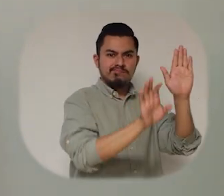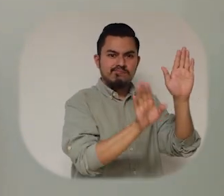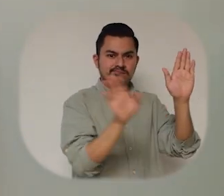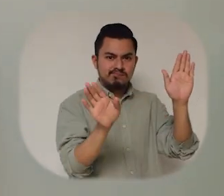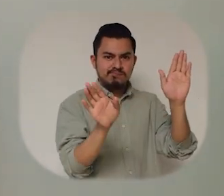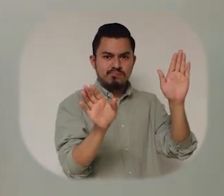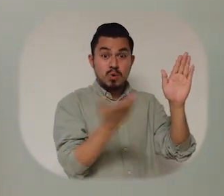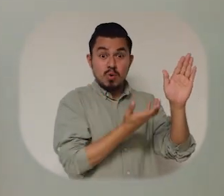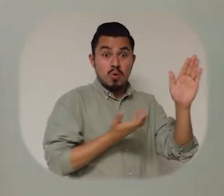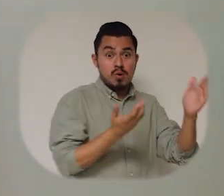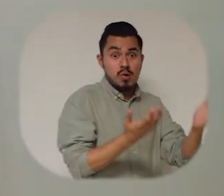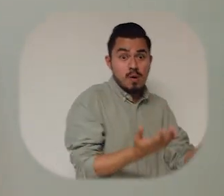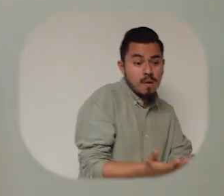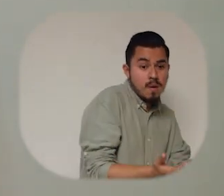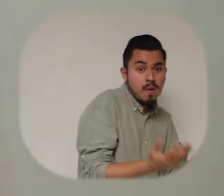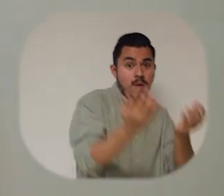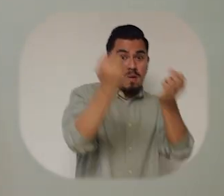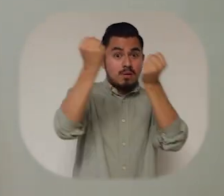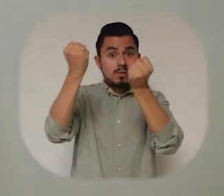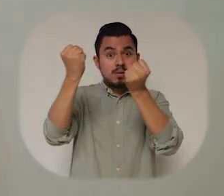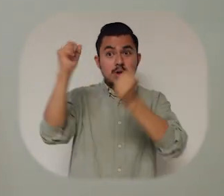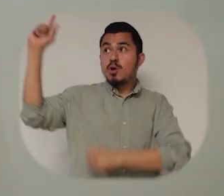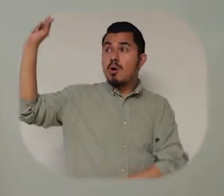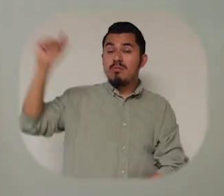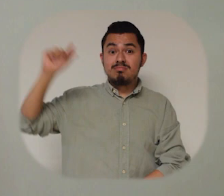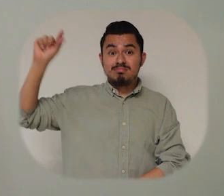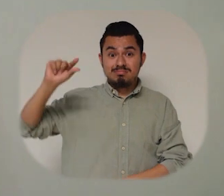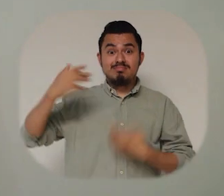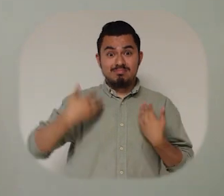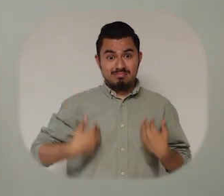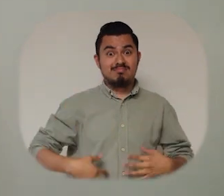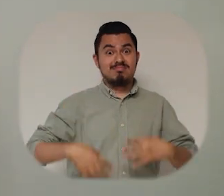permitido vida. Con su cruz y resurrección